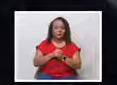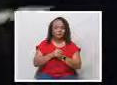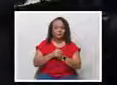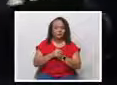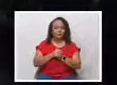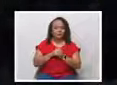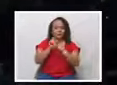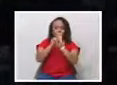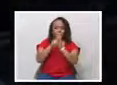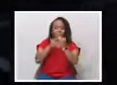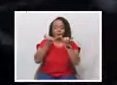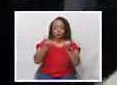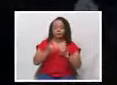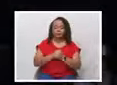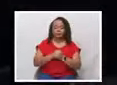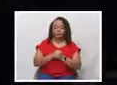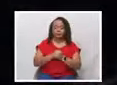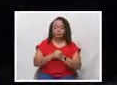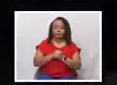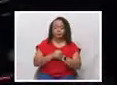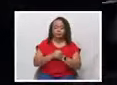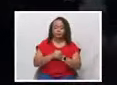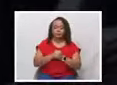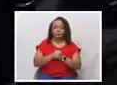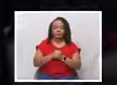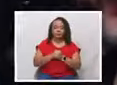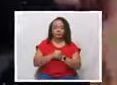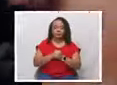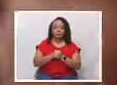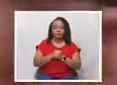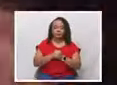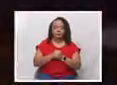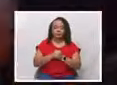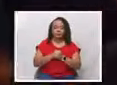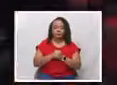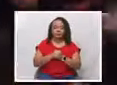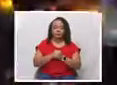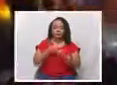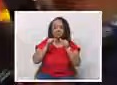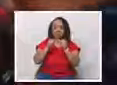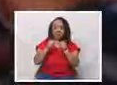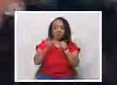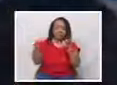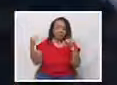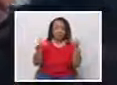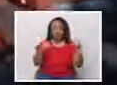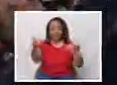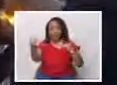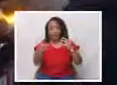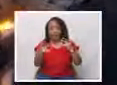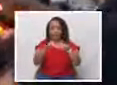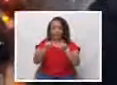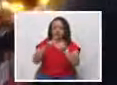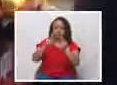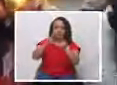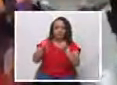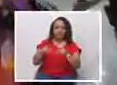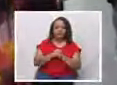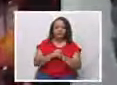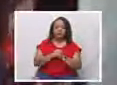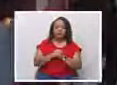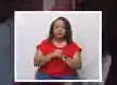varios minutos, que ya se hace acá presente. Continúan acercándose diferentes personas.